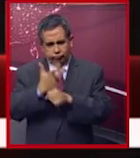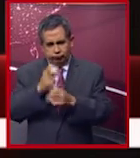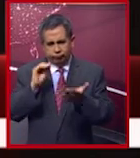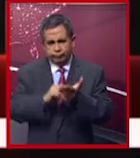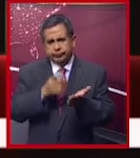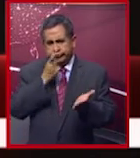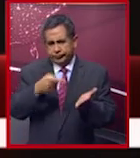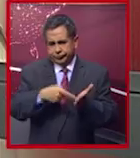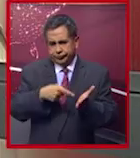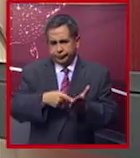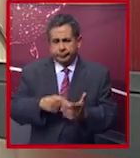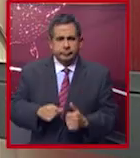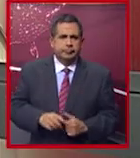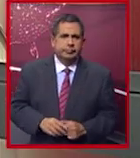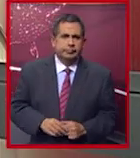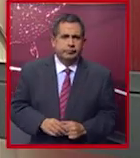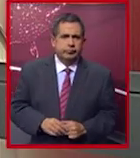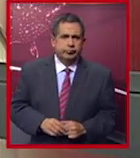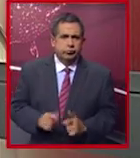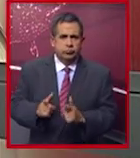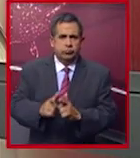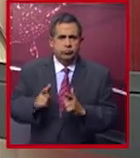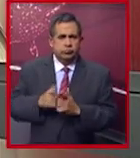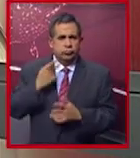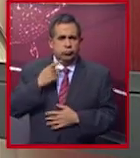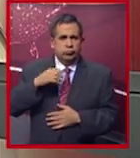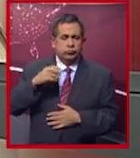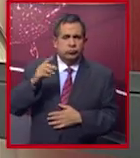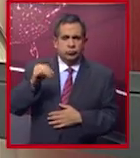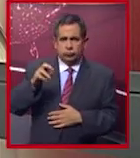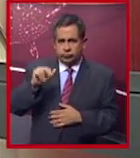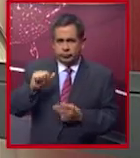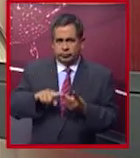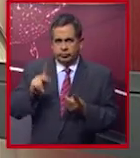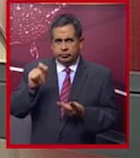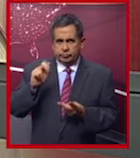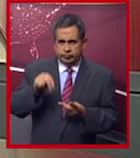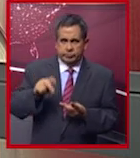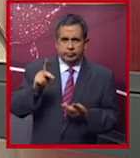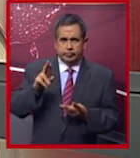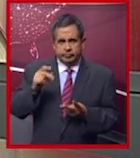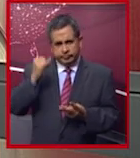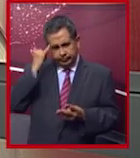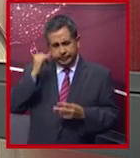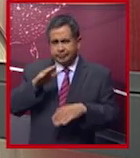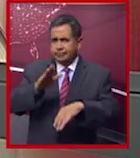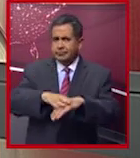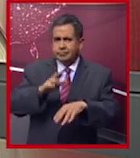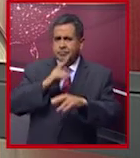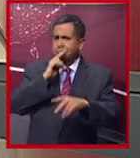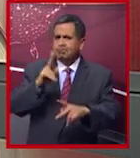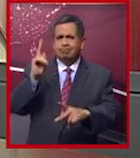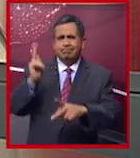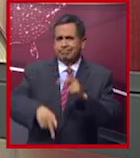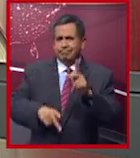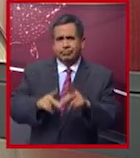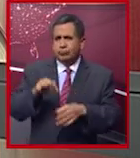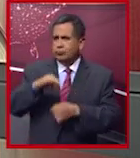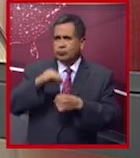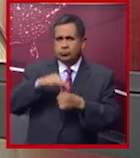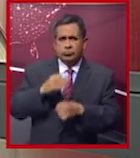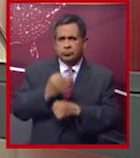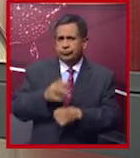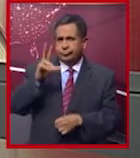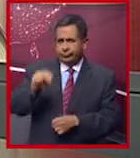proyecto. Los grupos parlamentarios de Morena, PAN y PRD presentaron moción suspensiva al dictamen por el que